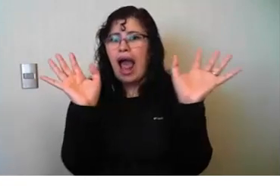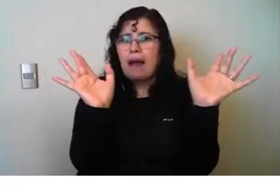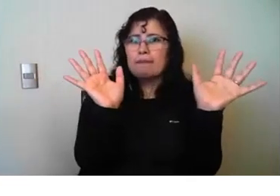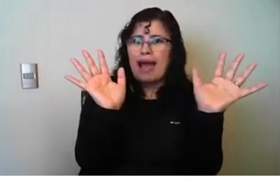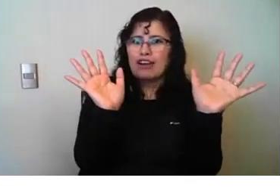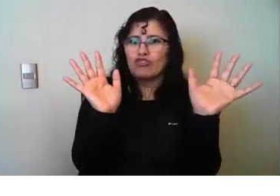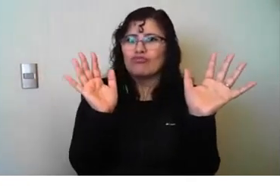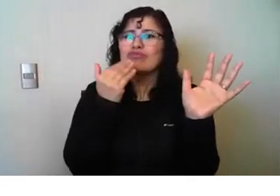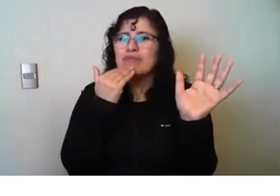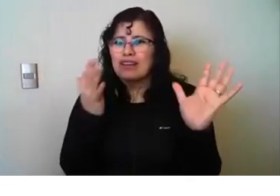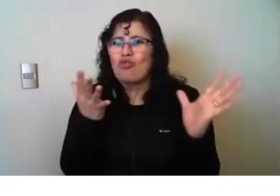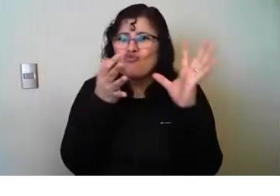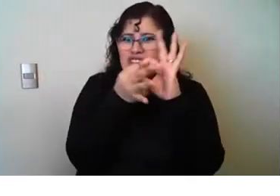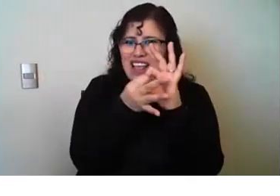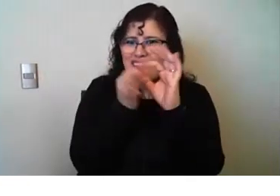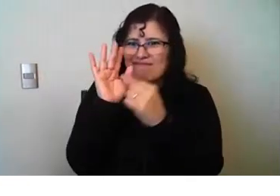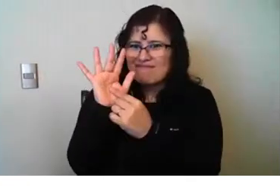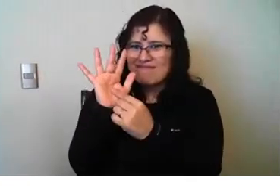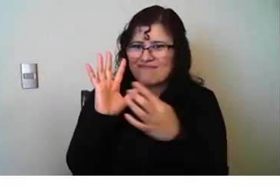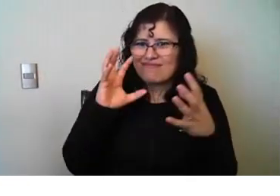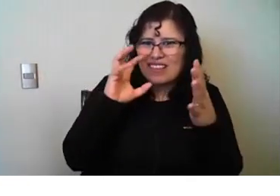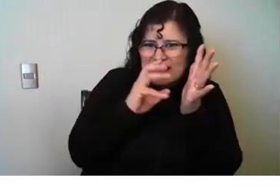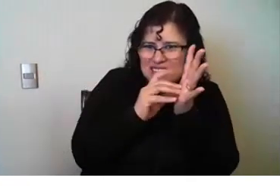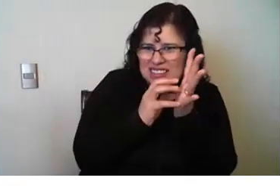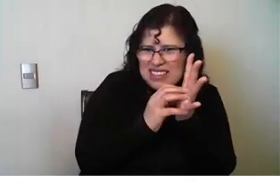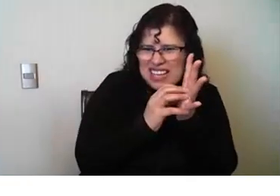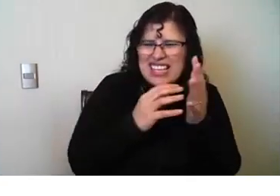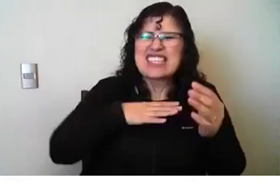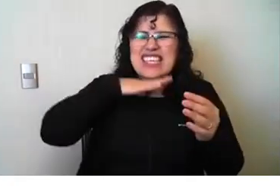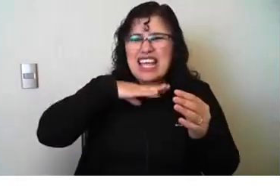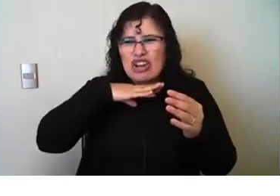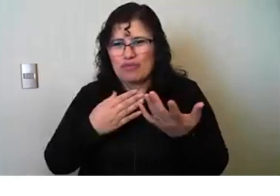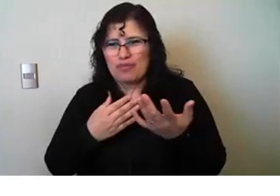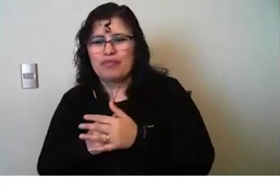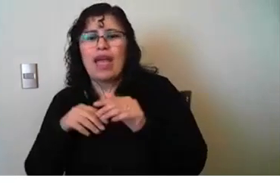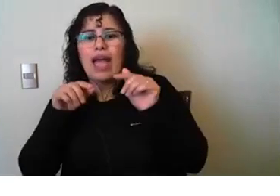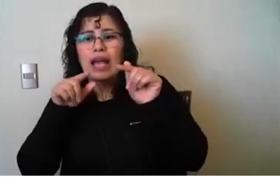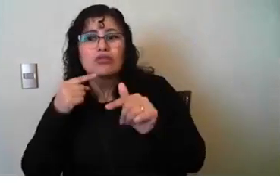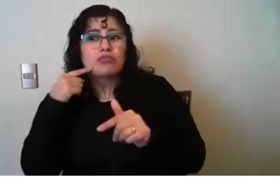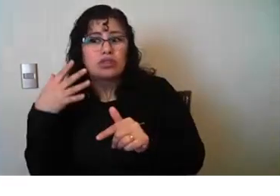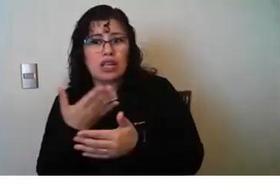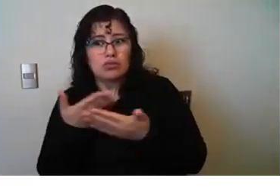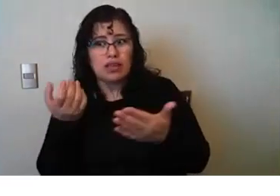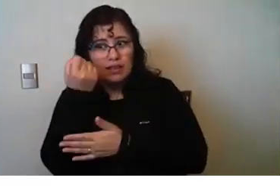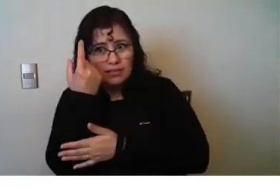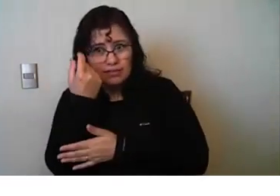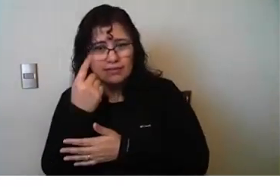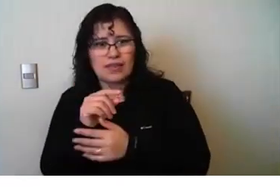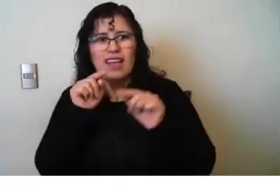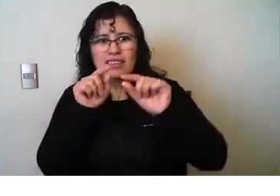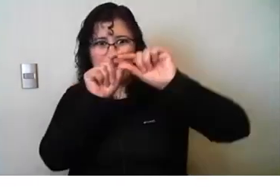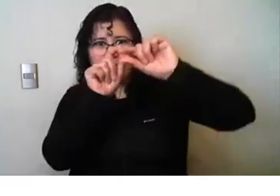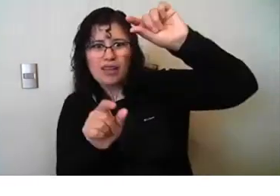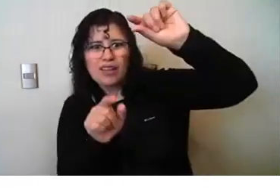esta es la ubicación de cada una de ellas. Lo importante es que sepan que esta área, por ejemplo, está